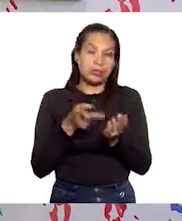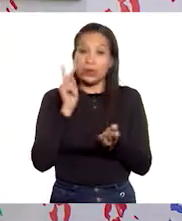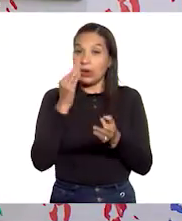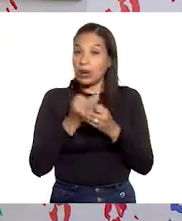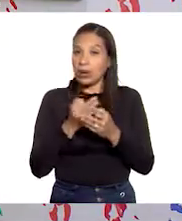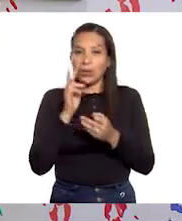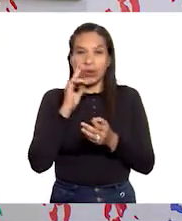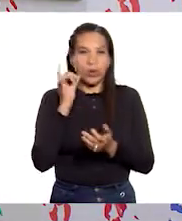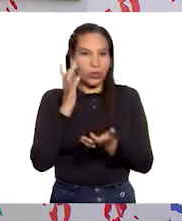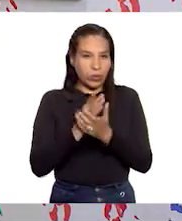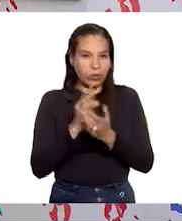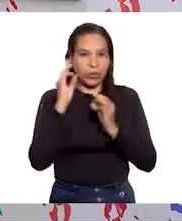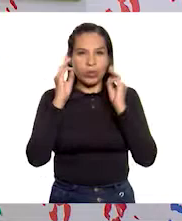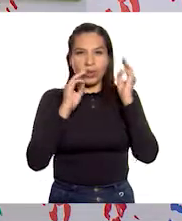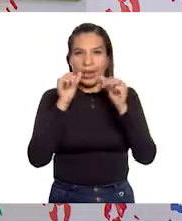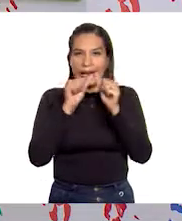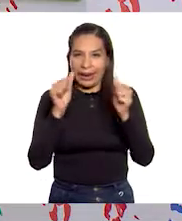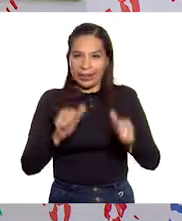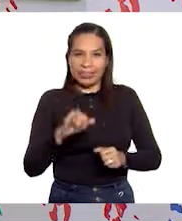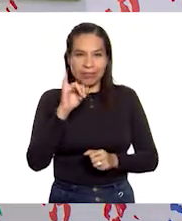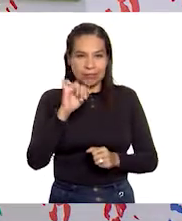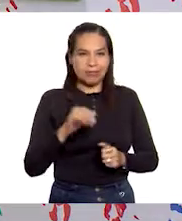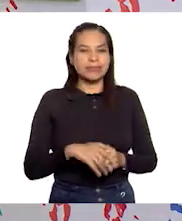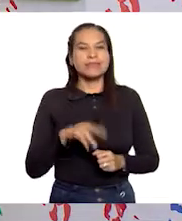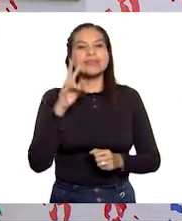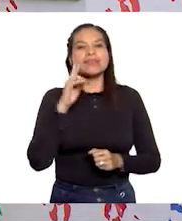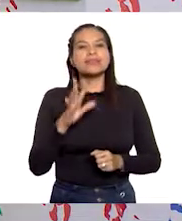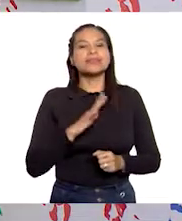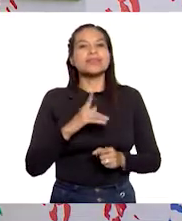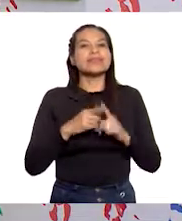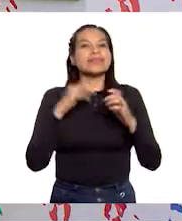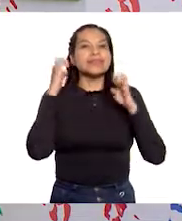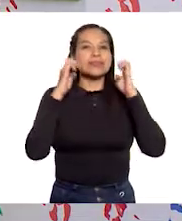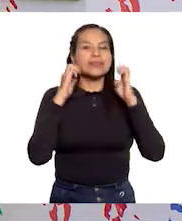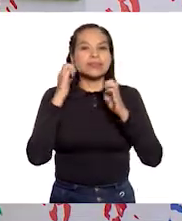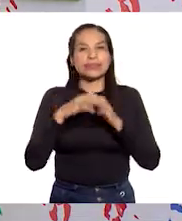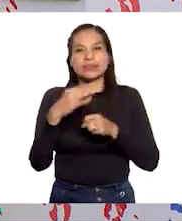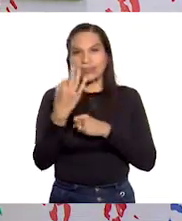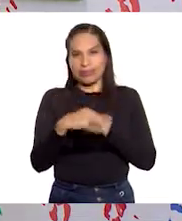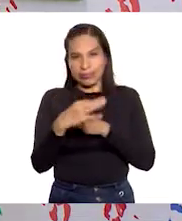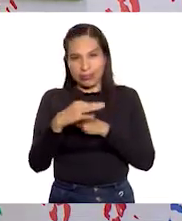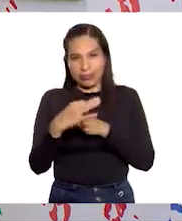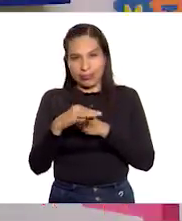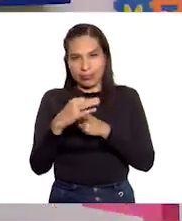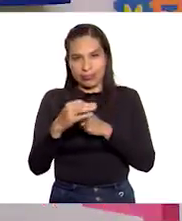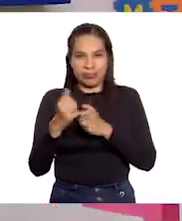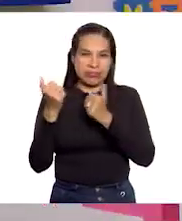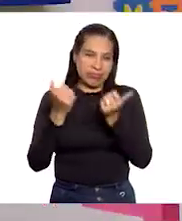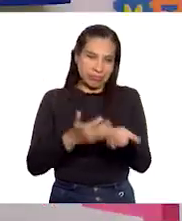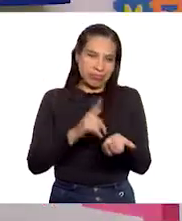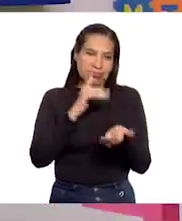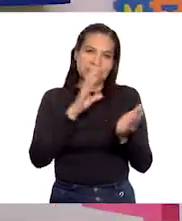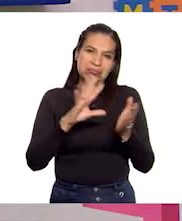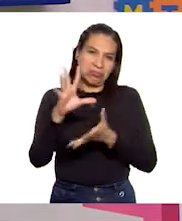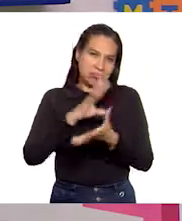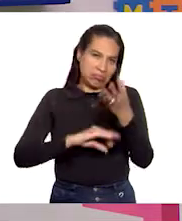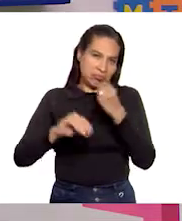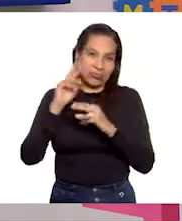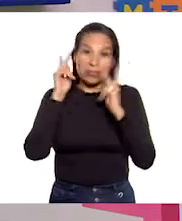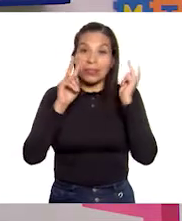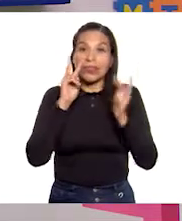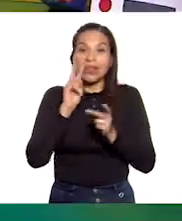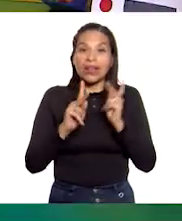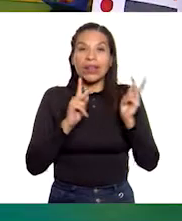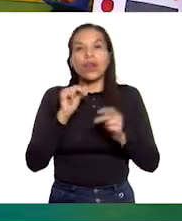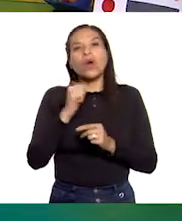en esta ocasión solo vimos los museos de arte. Cierto. Vimos que hay exposiciones temporales, o sea, que vienen un ratito y después se van, hay que ir corriendo a